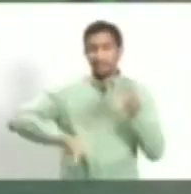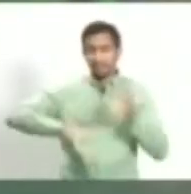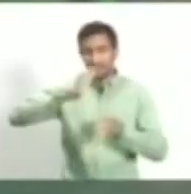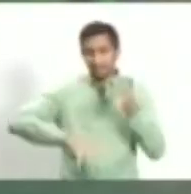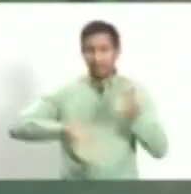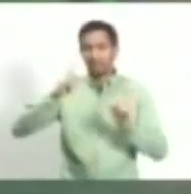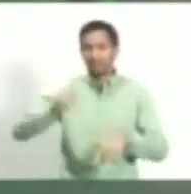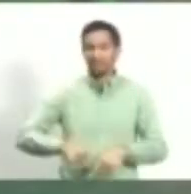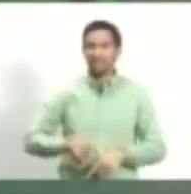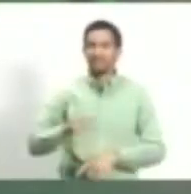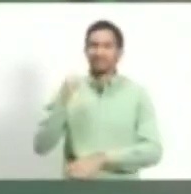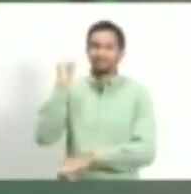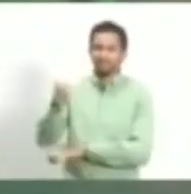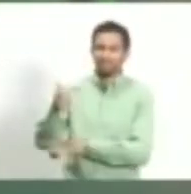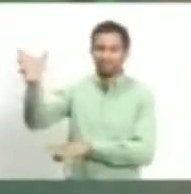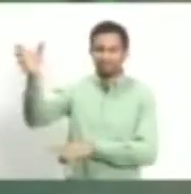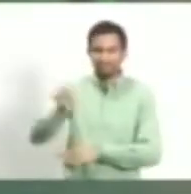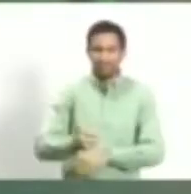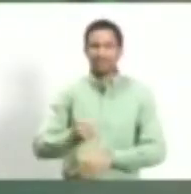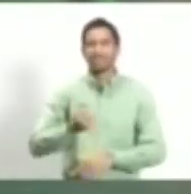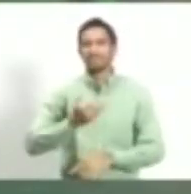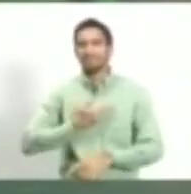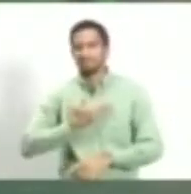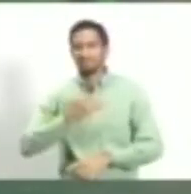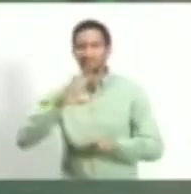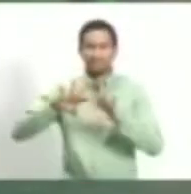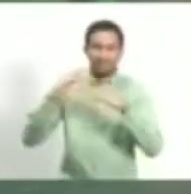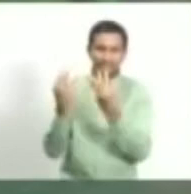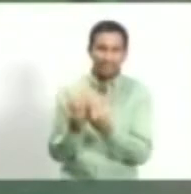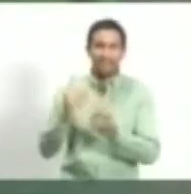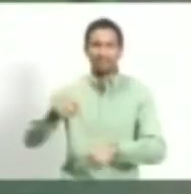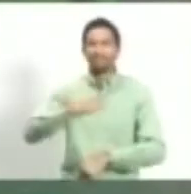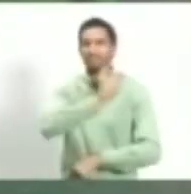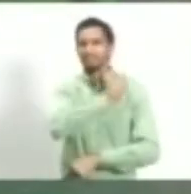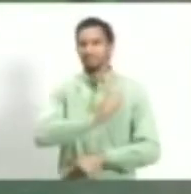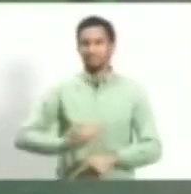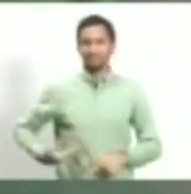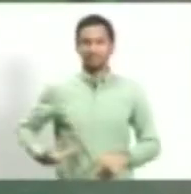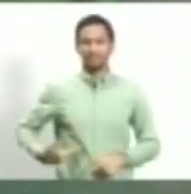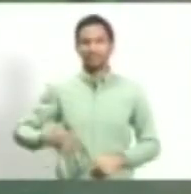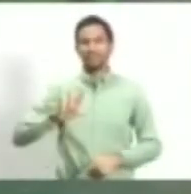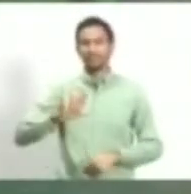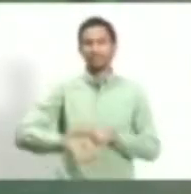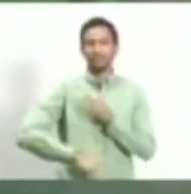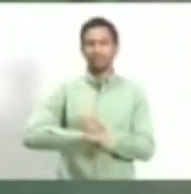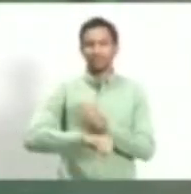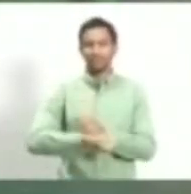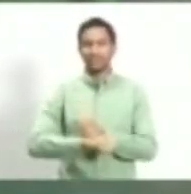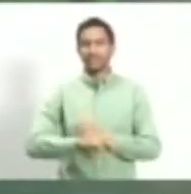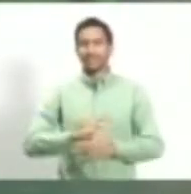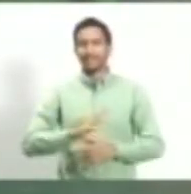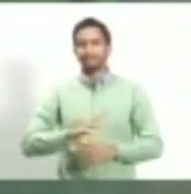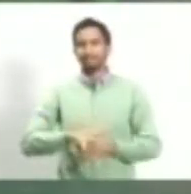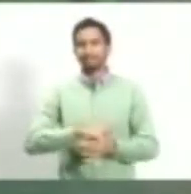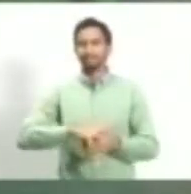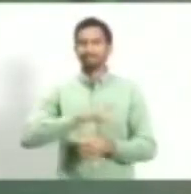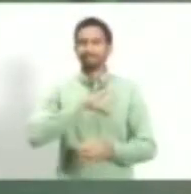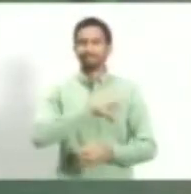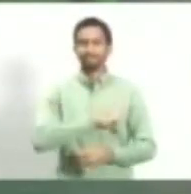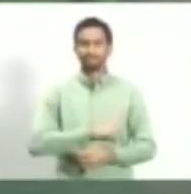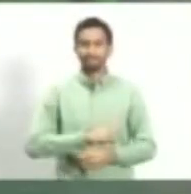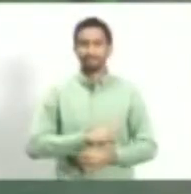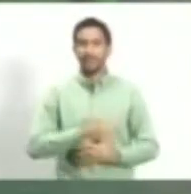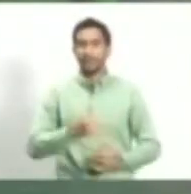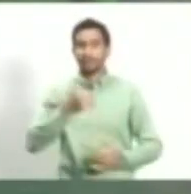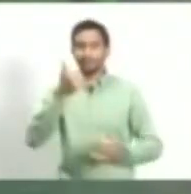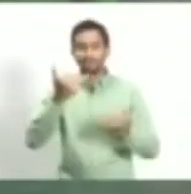mamá, al papá y al dueño del equipo. Vea usted. O al presidente de la Junta, mejor. Qué lamentable, pero por Dios. Bueno, hasta aquí nuestra